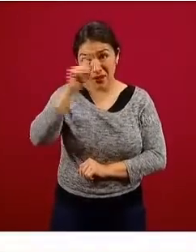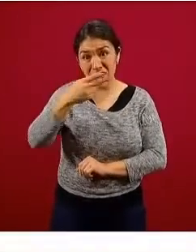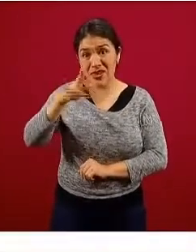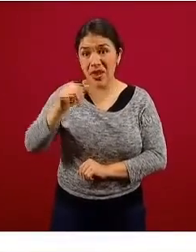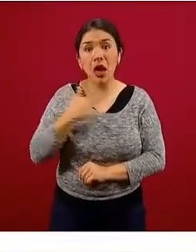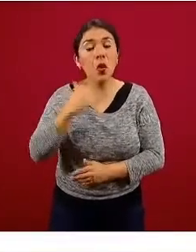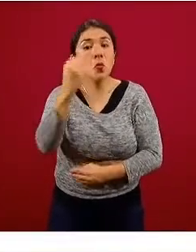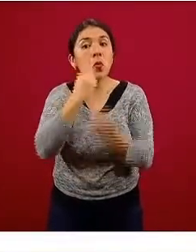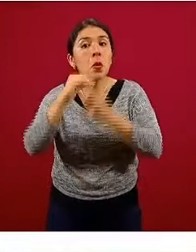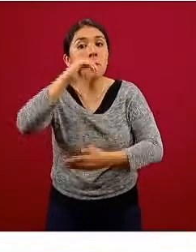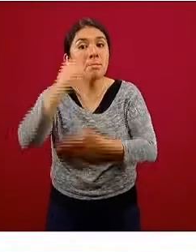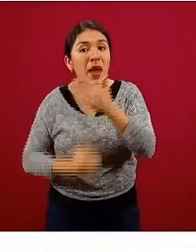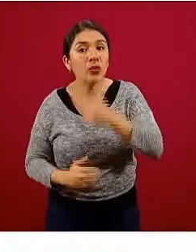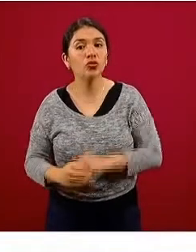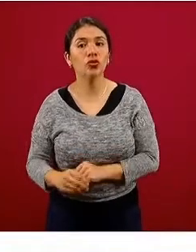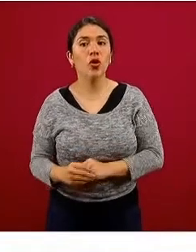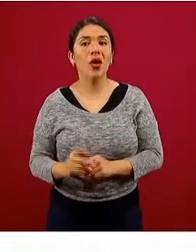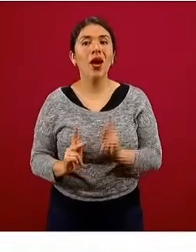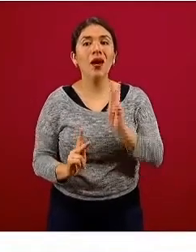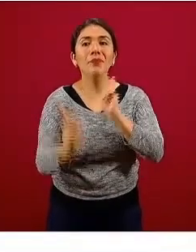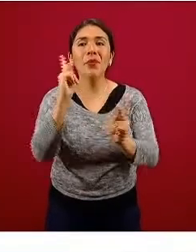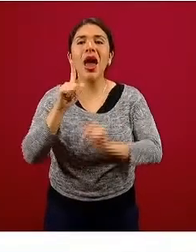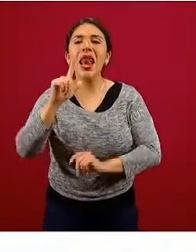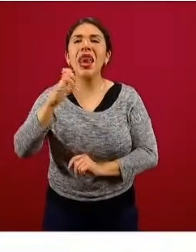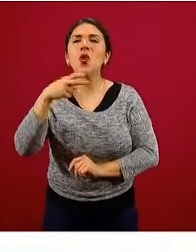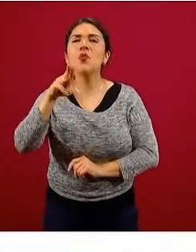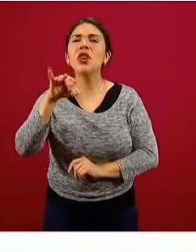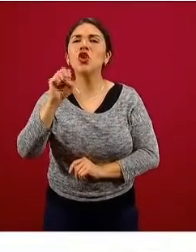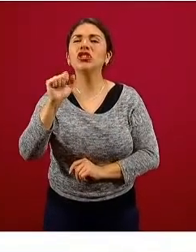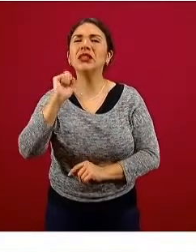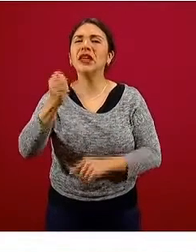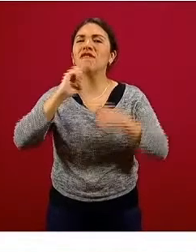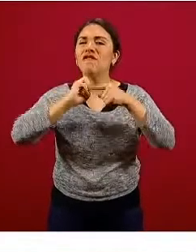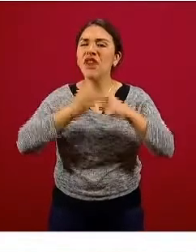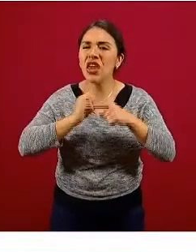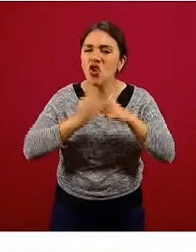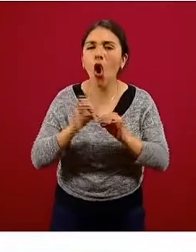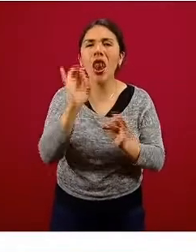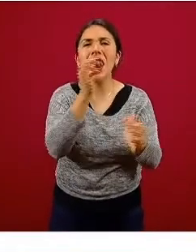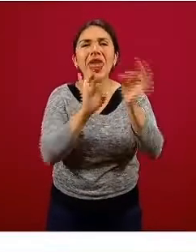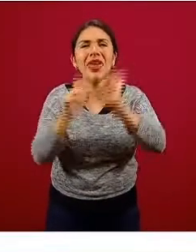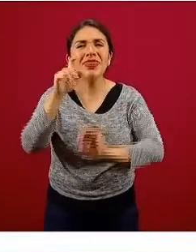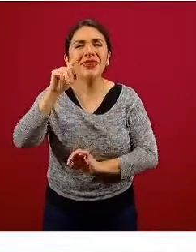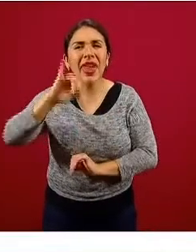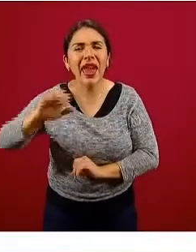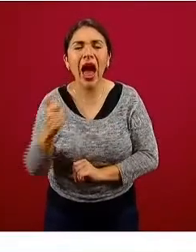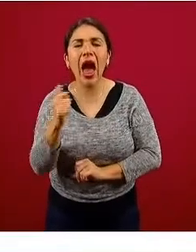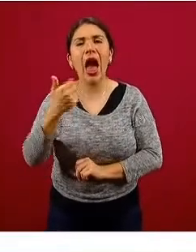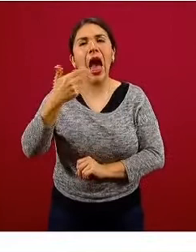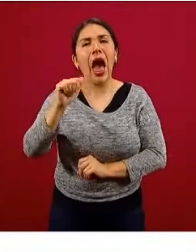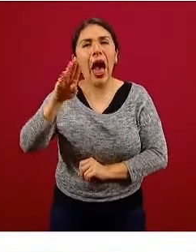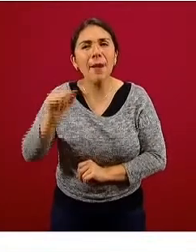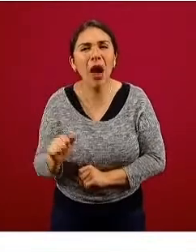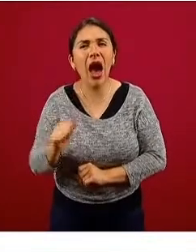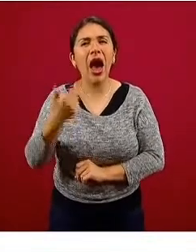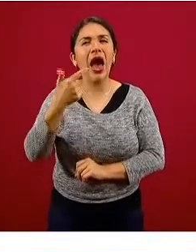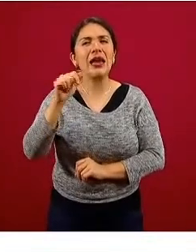guías. Leguminosas, fíjese, leguminosas son frijol, lenteja, haba,